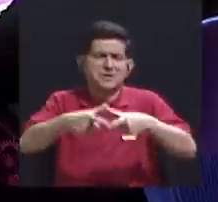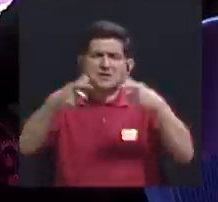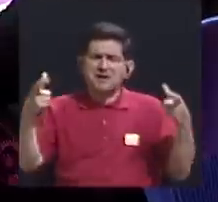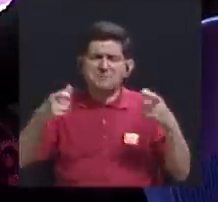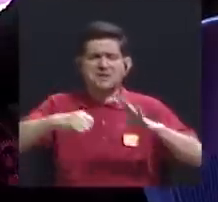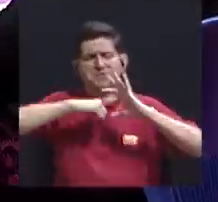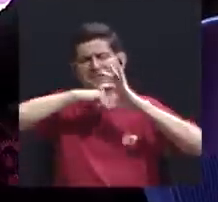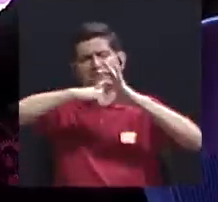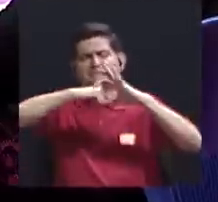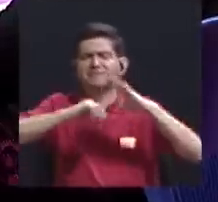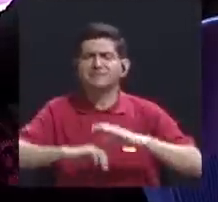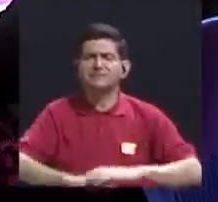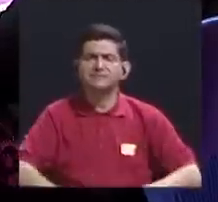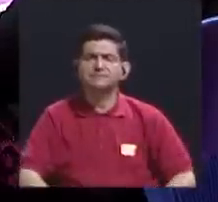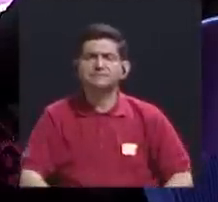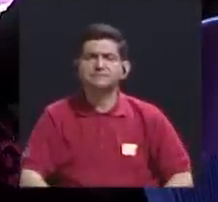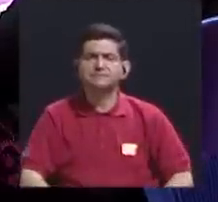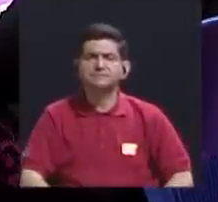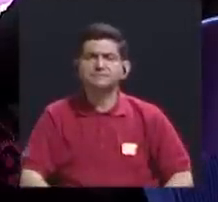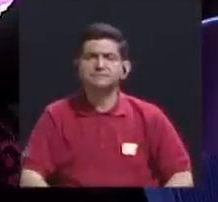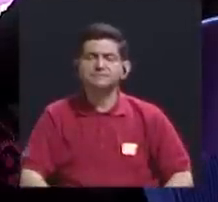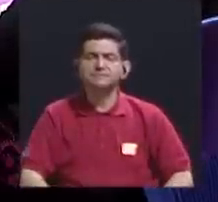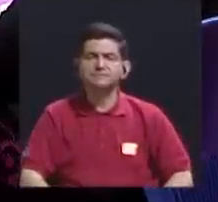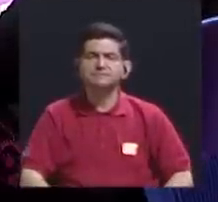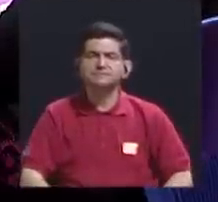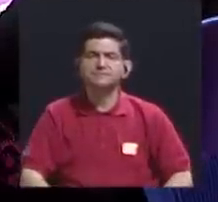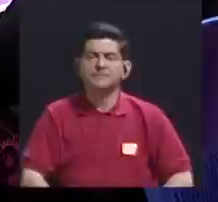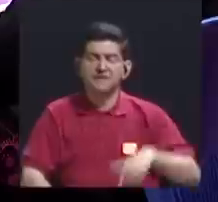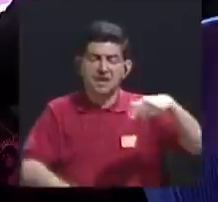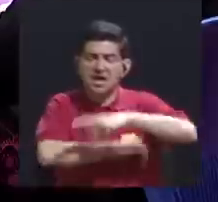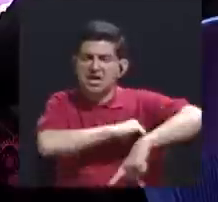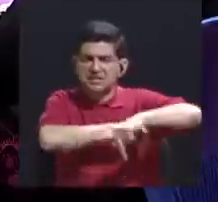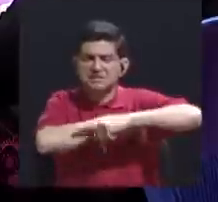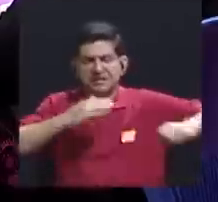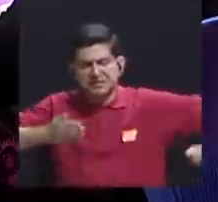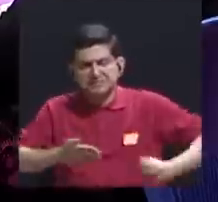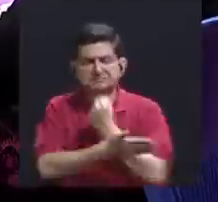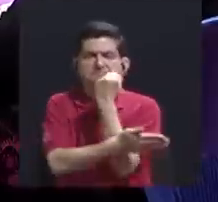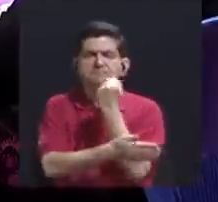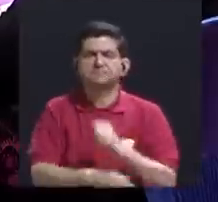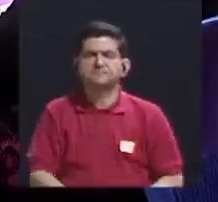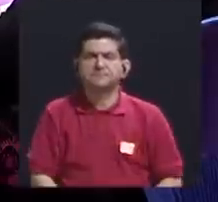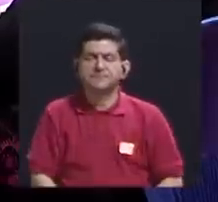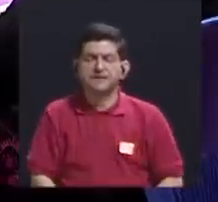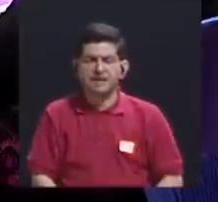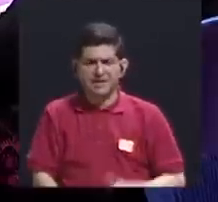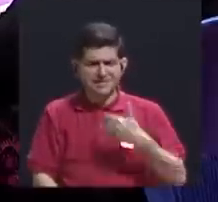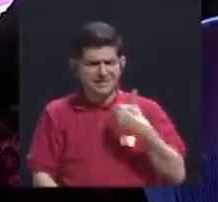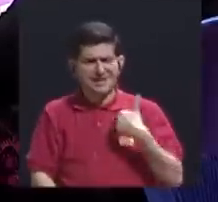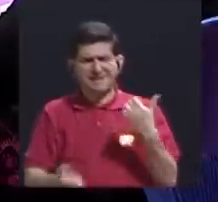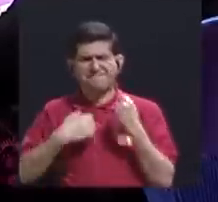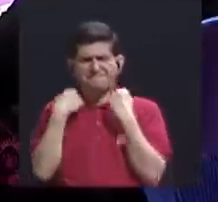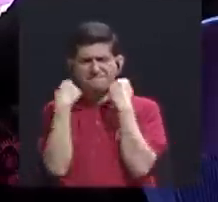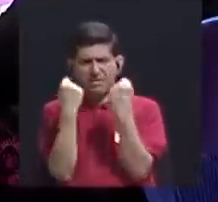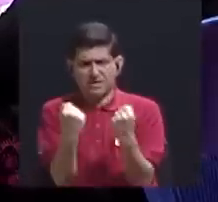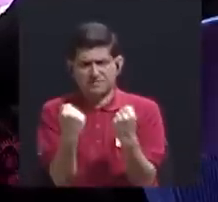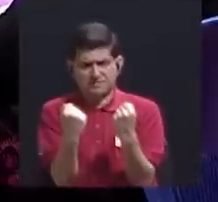parte del planeta y que en nuestro país desgraciadamente hay unas fuerzas